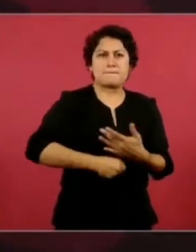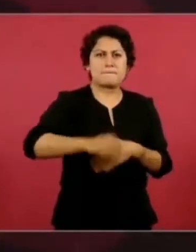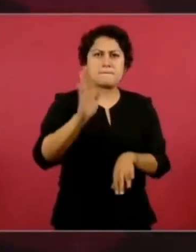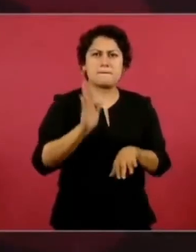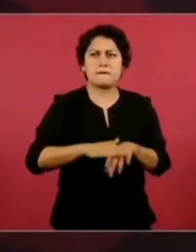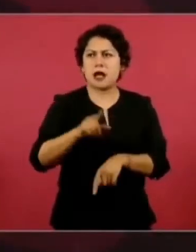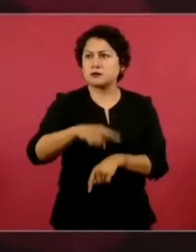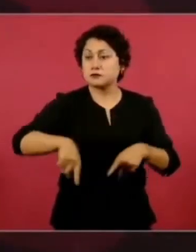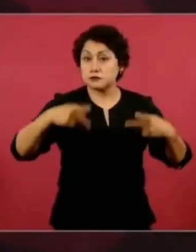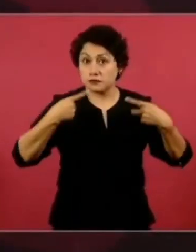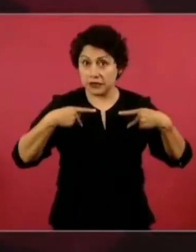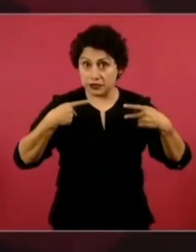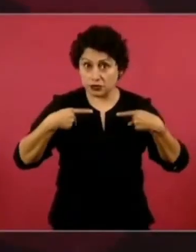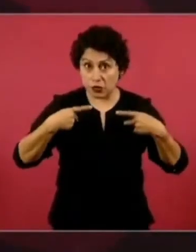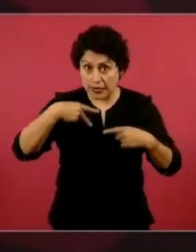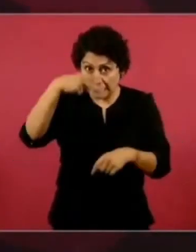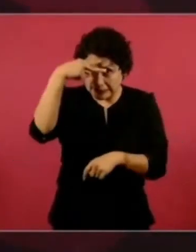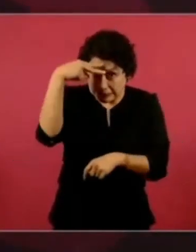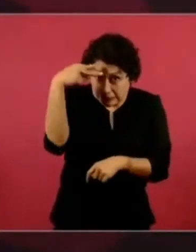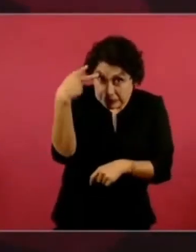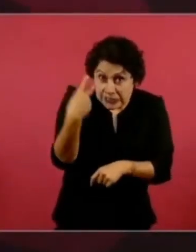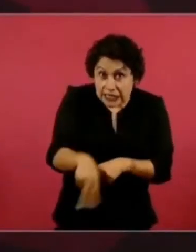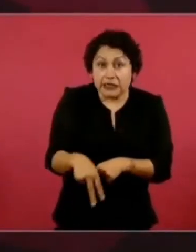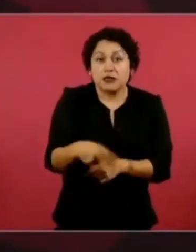Entonces, ¿al servicio de quién están